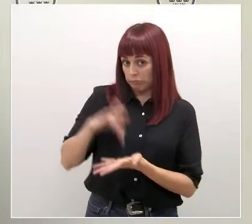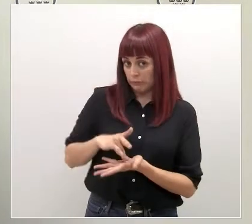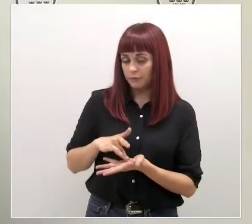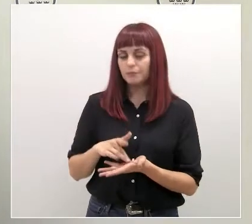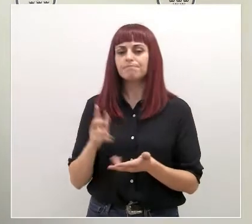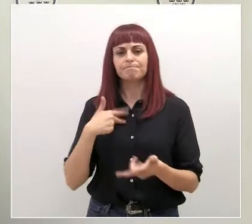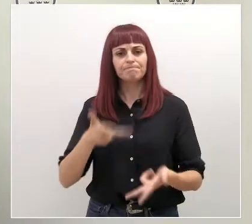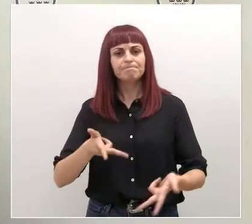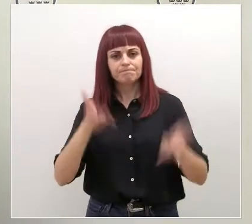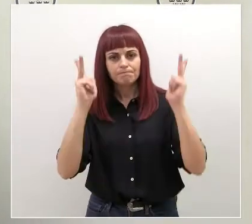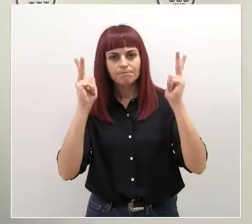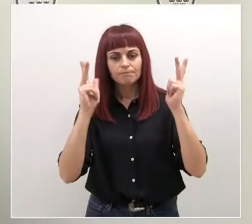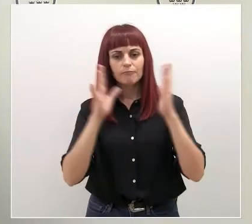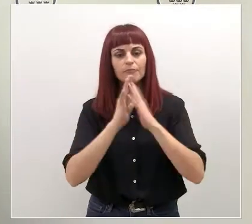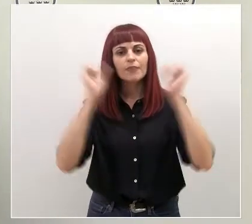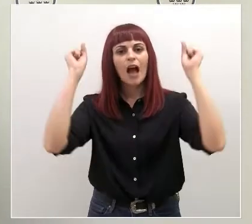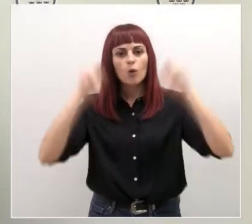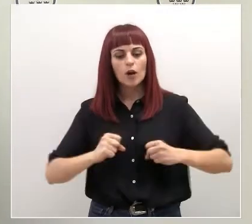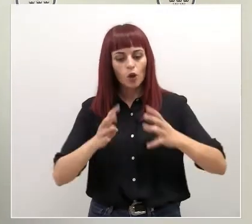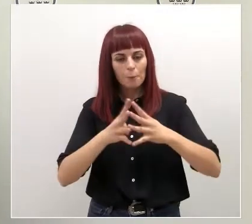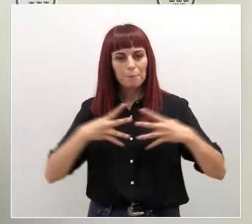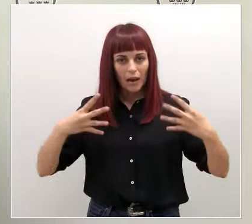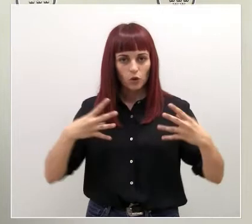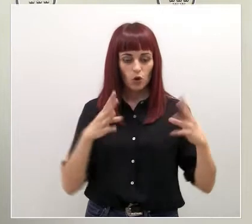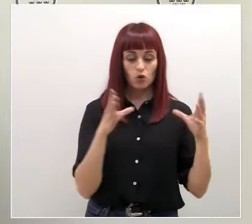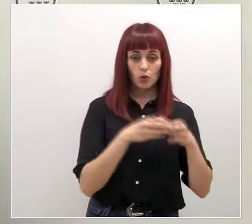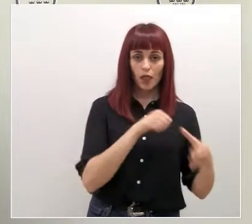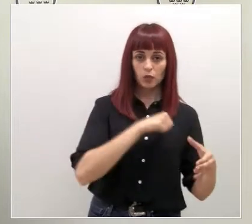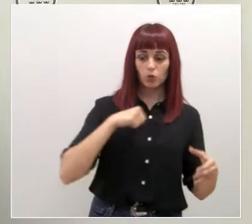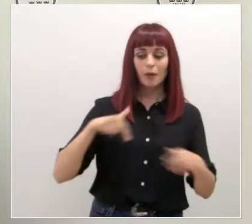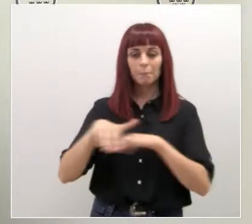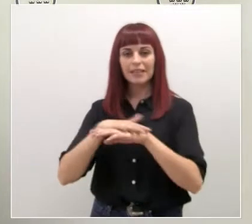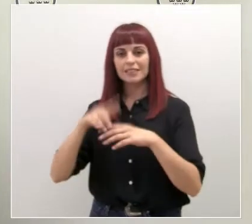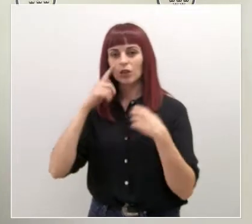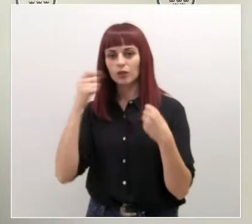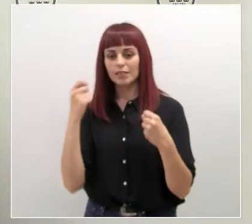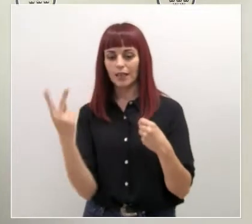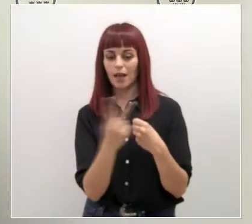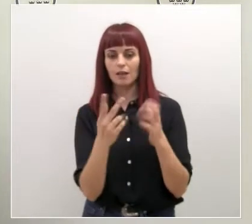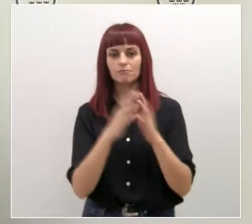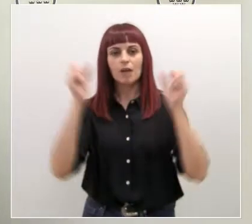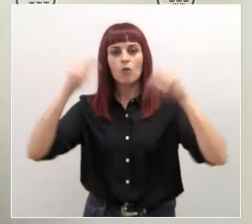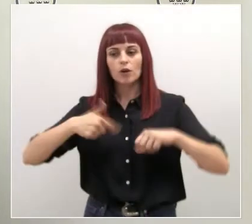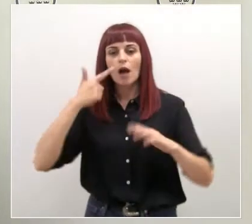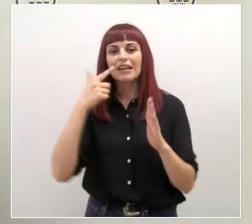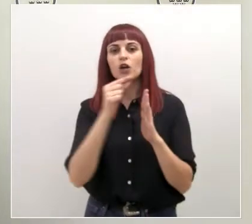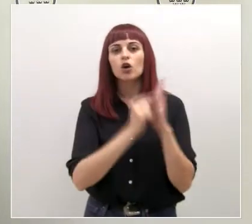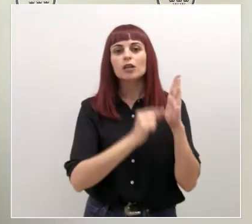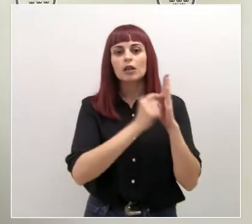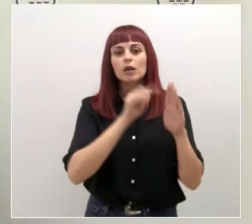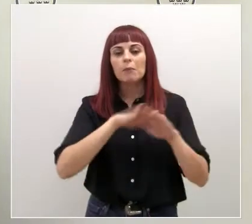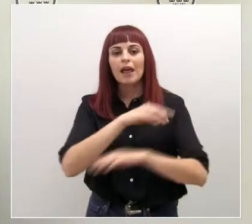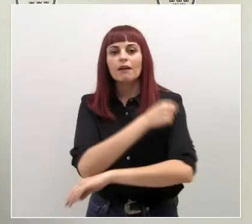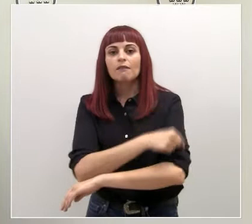hemos autorizado un acuerdo marco entre la Comunidad Autónoma y el Ministerio de Sanidad para fijar las condiciones de adquisición de